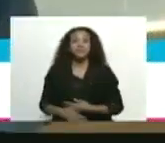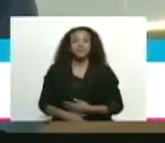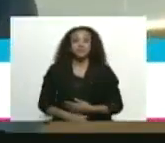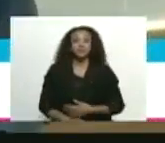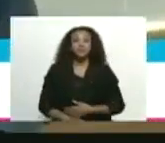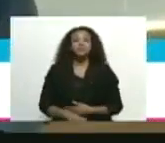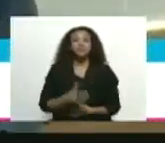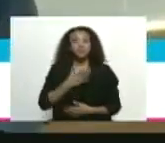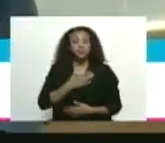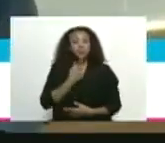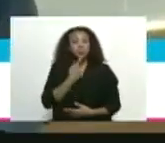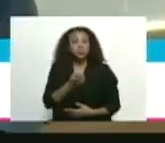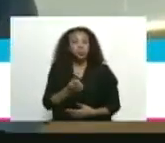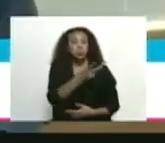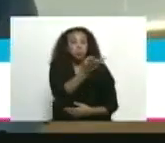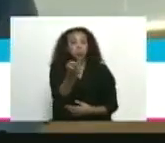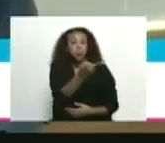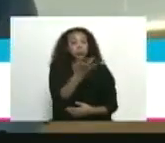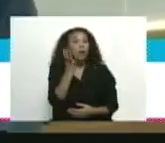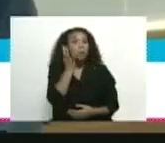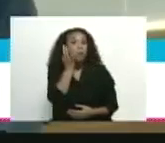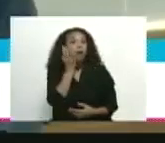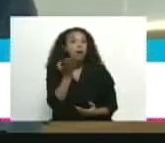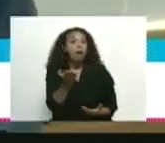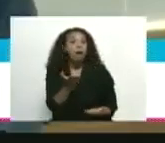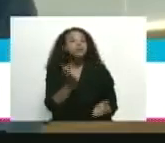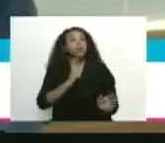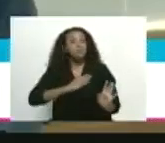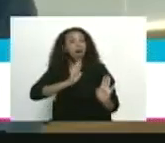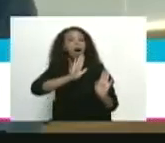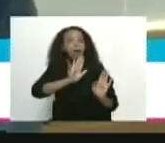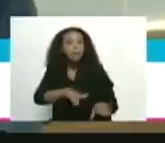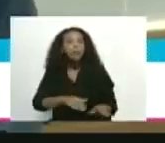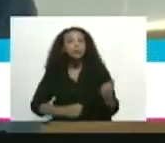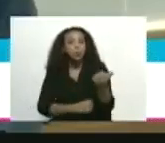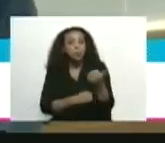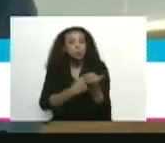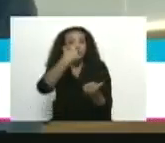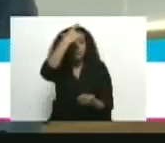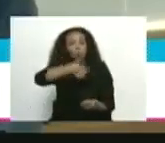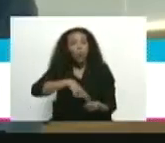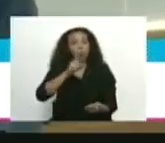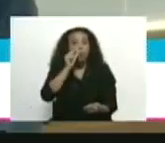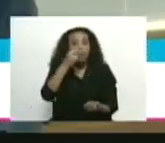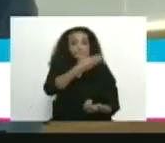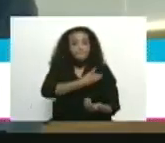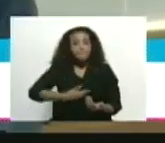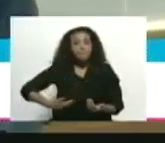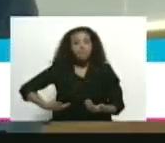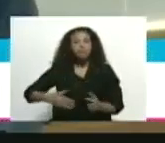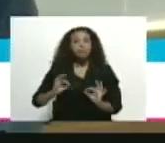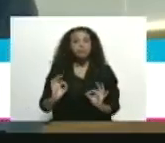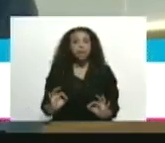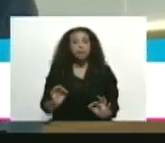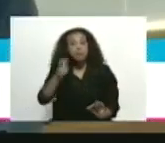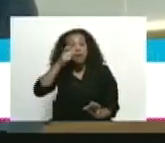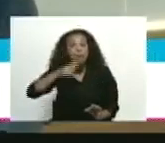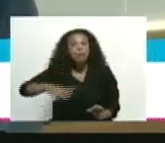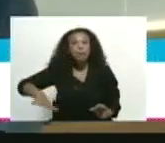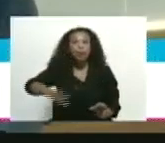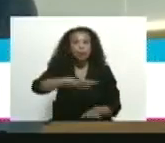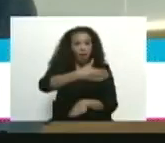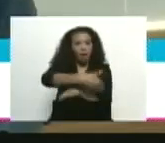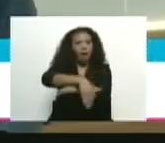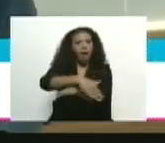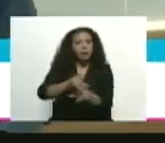yo tengo que decirte que ustedes pueden contar conmigo. Gracias. Yo soy un presidente del pueblo. De calle,